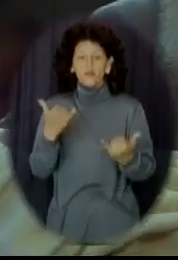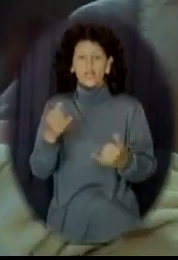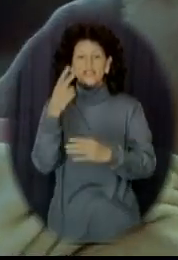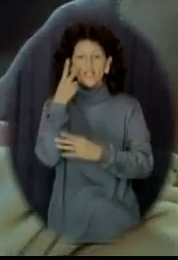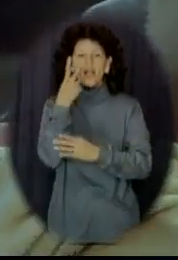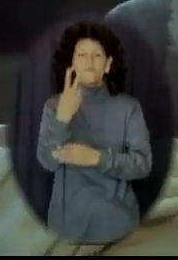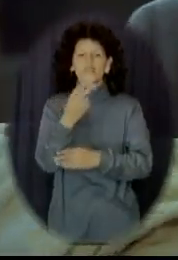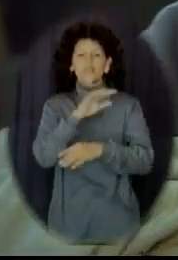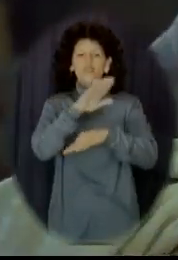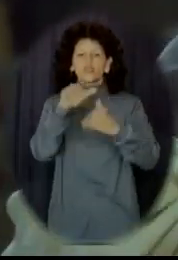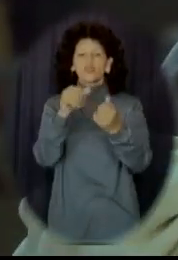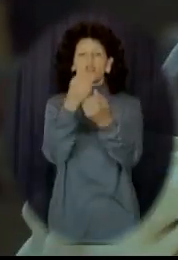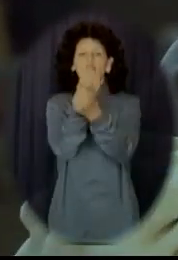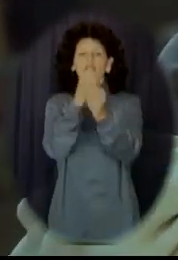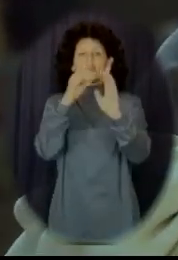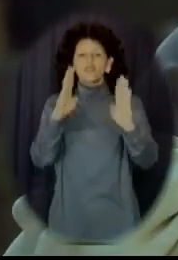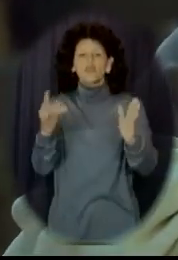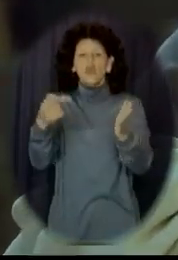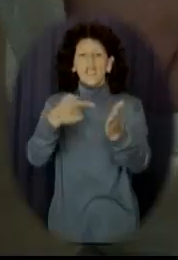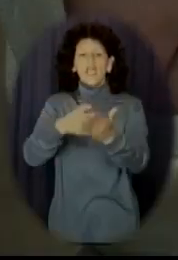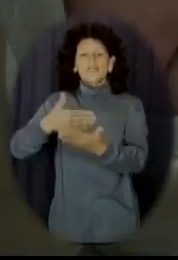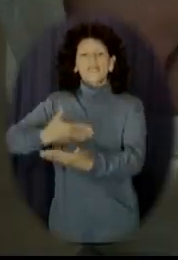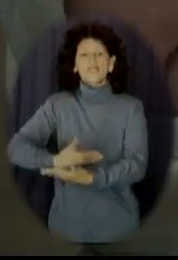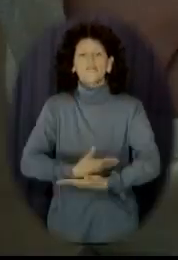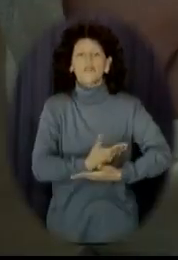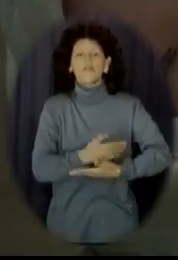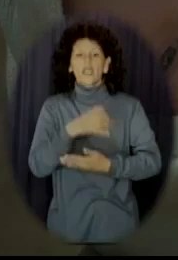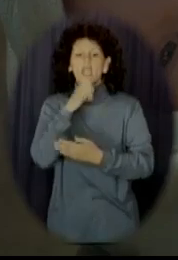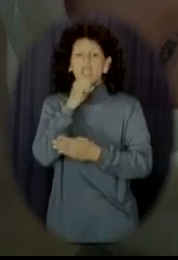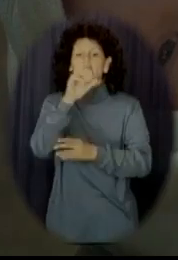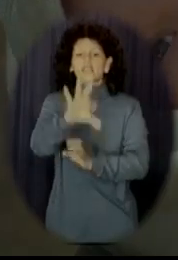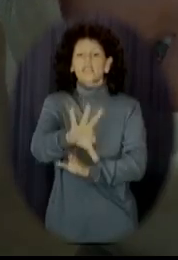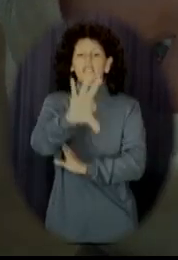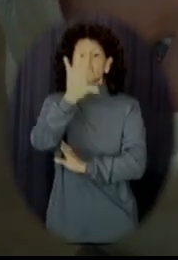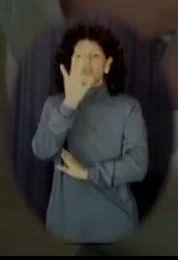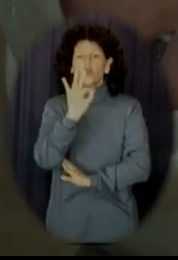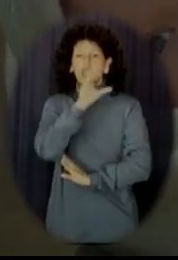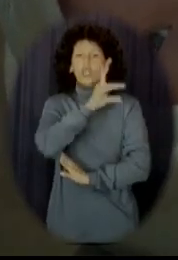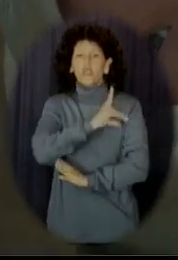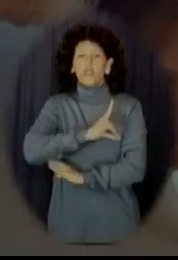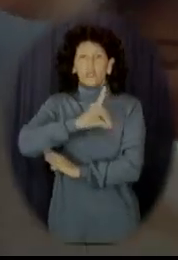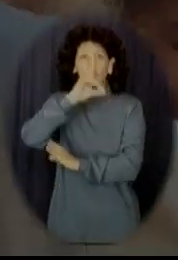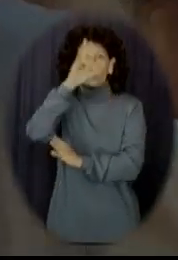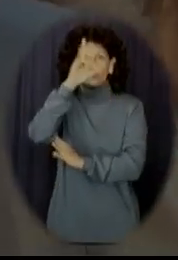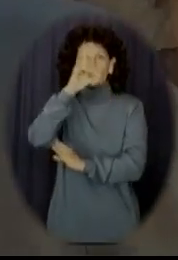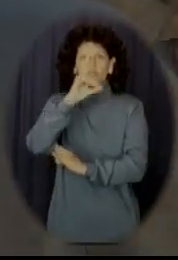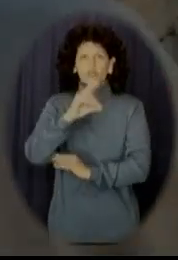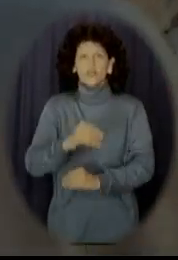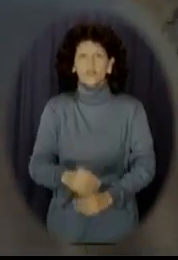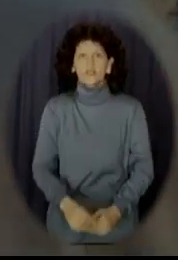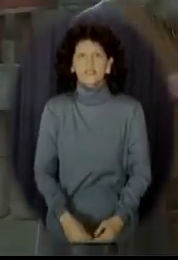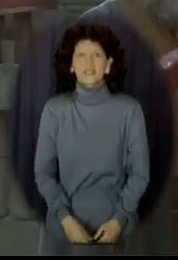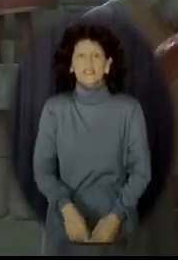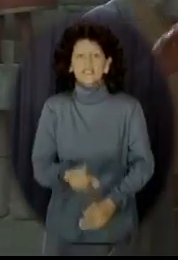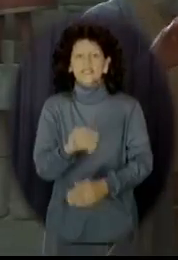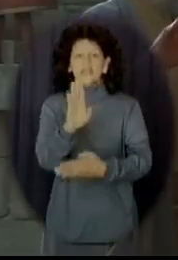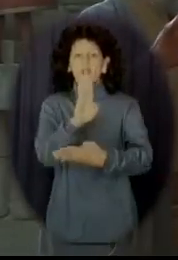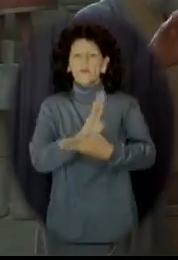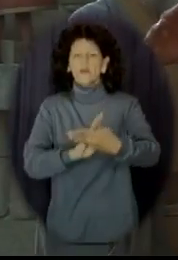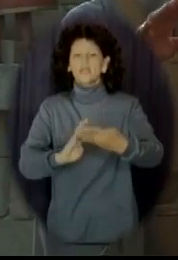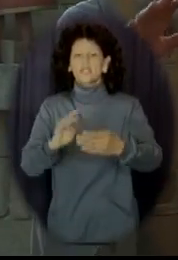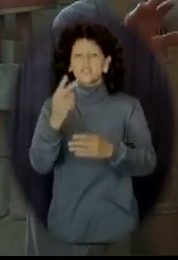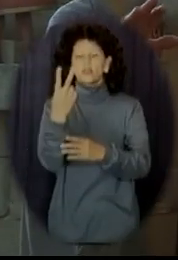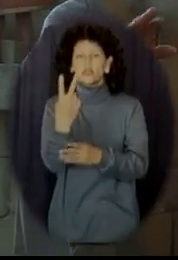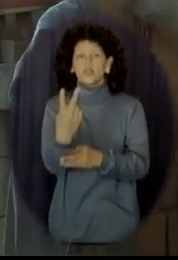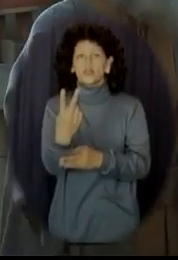Porque finalmente he visto la salvación. Este niño es el escogido de Dios. Los dos